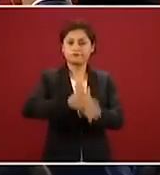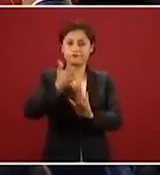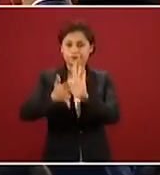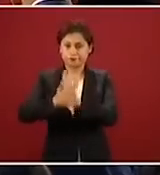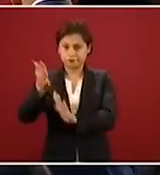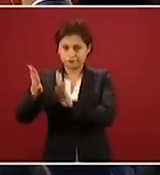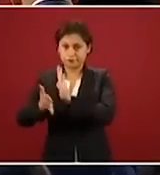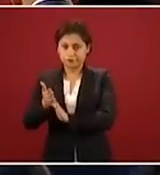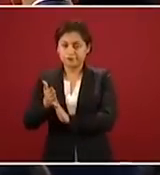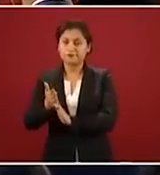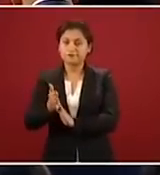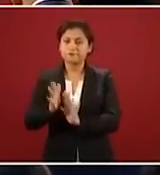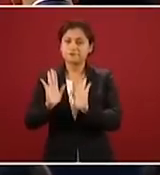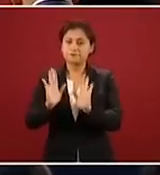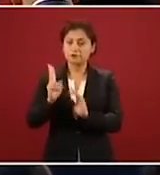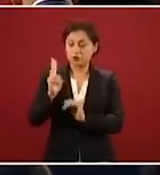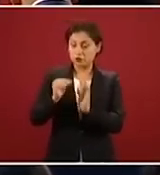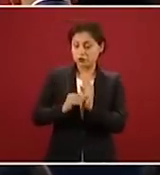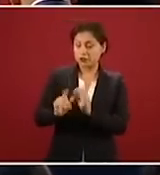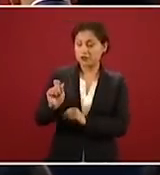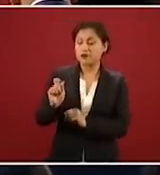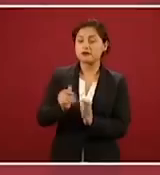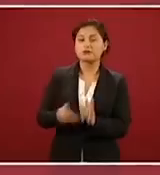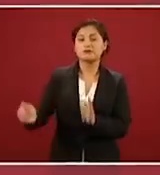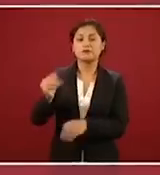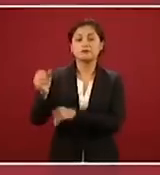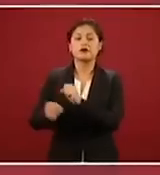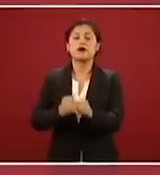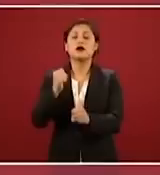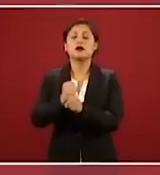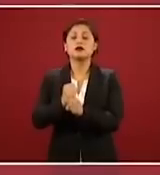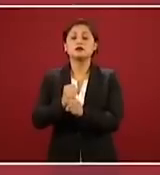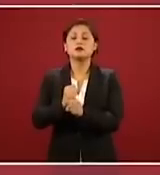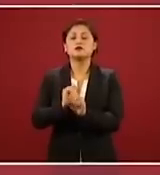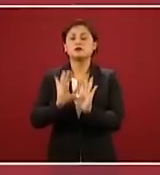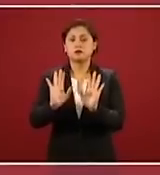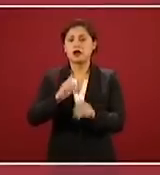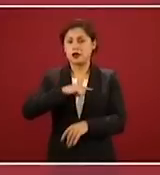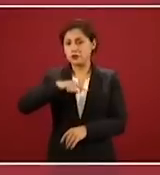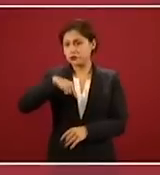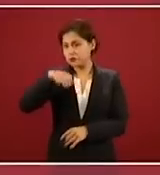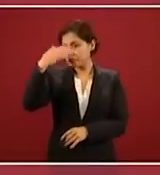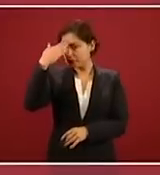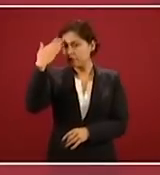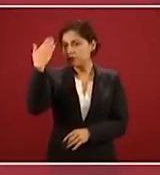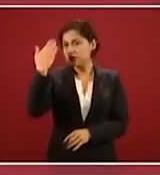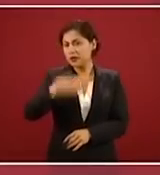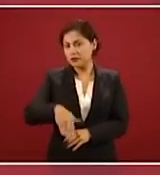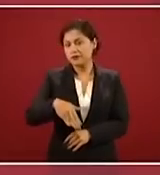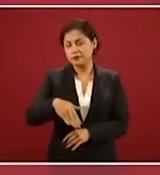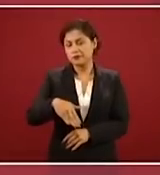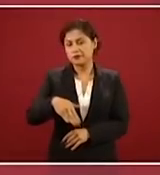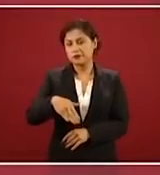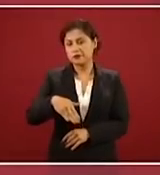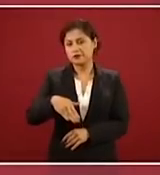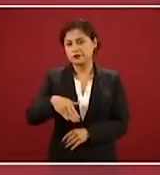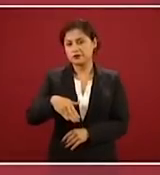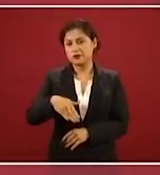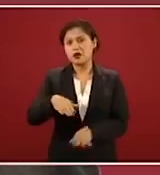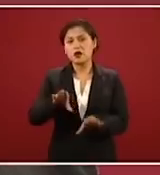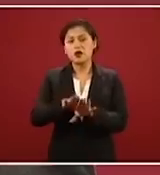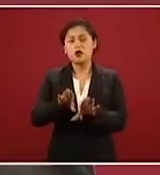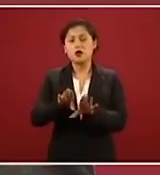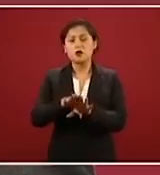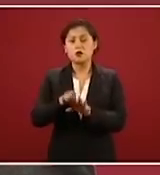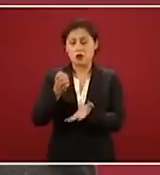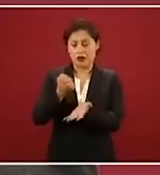Y estamos muy conscientes de que lo que más permite el crecimiento